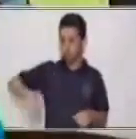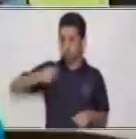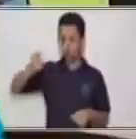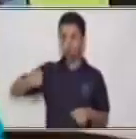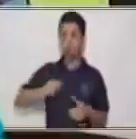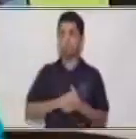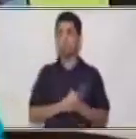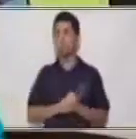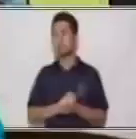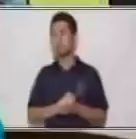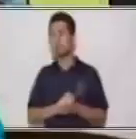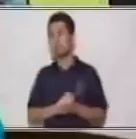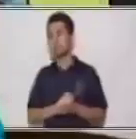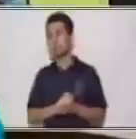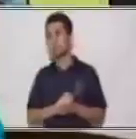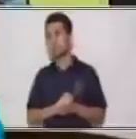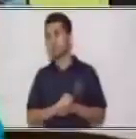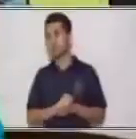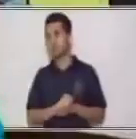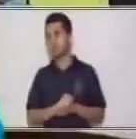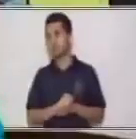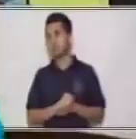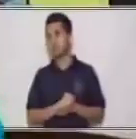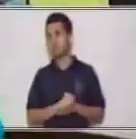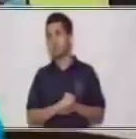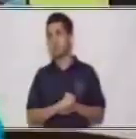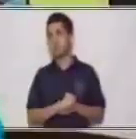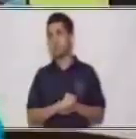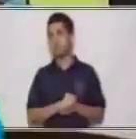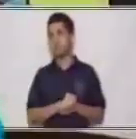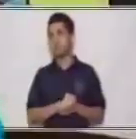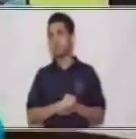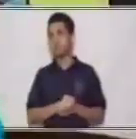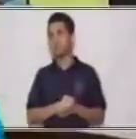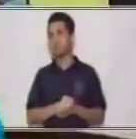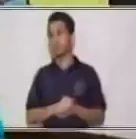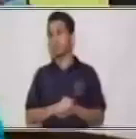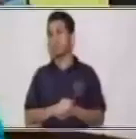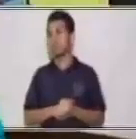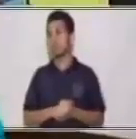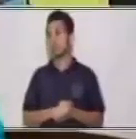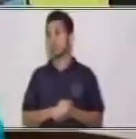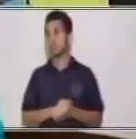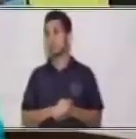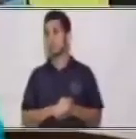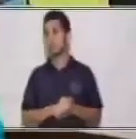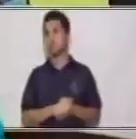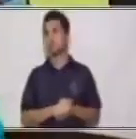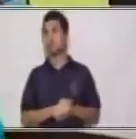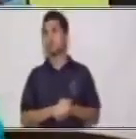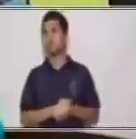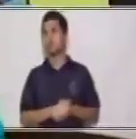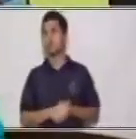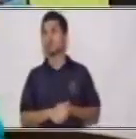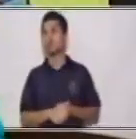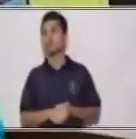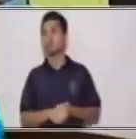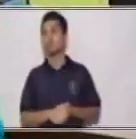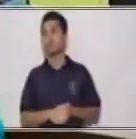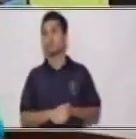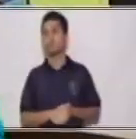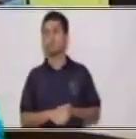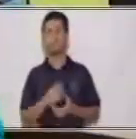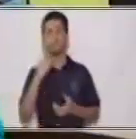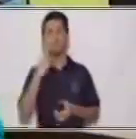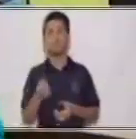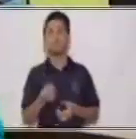Pero después de la onza hay otras medidas muy familiares. 1/4 de libra equivale a 4